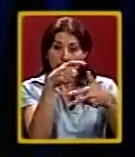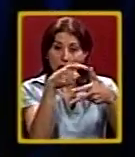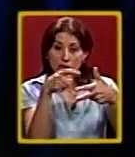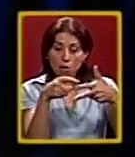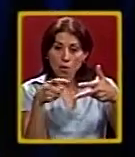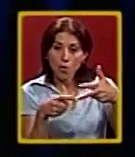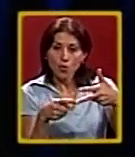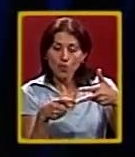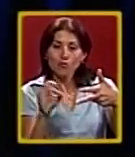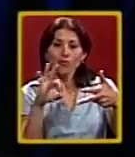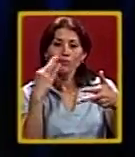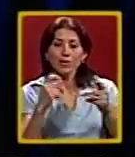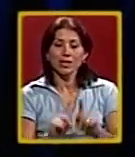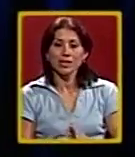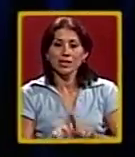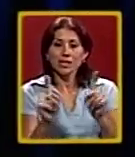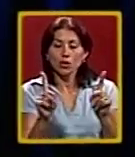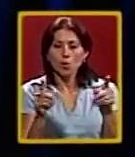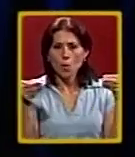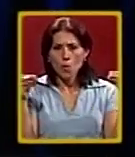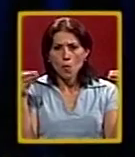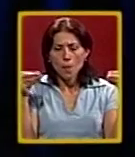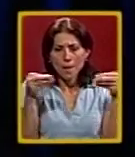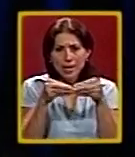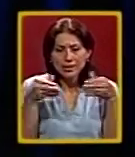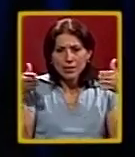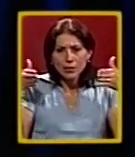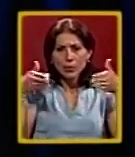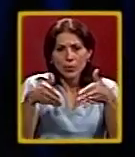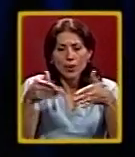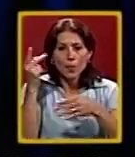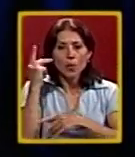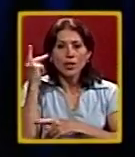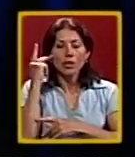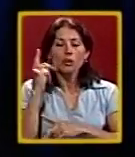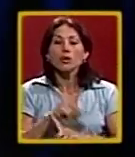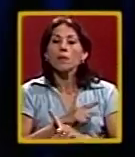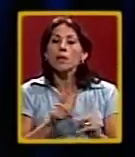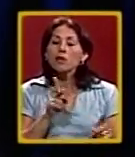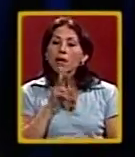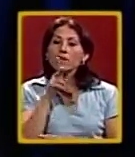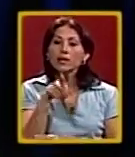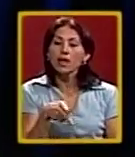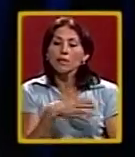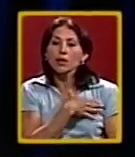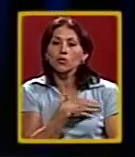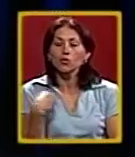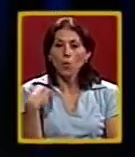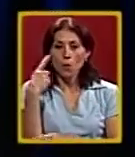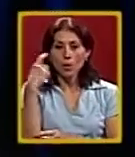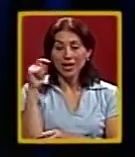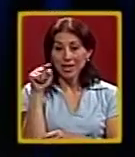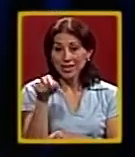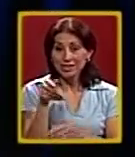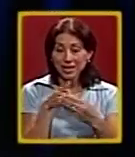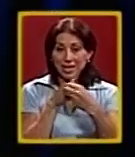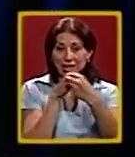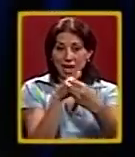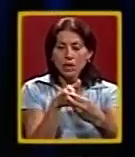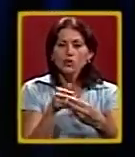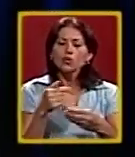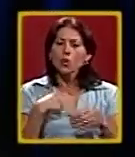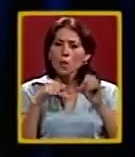y muy políticos. Pero la verdad me gustó porque era un liderazgo que yo podía marcar